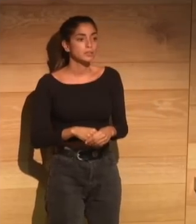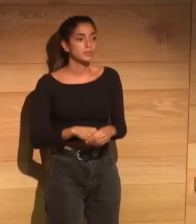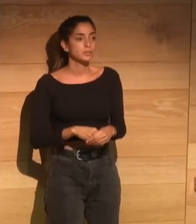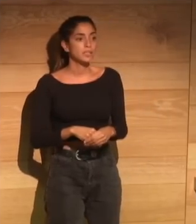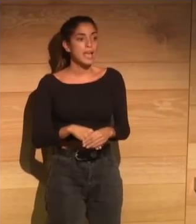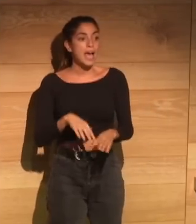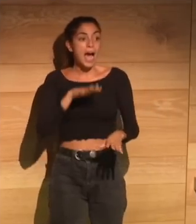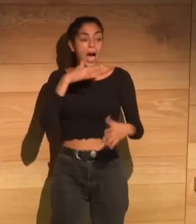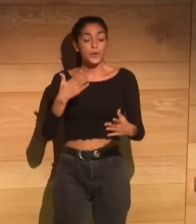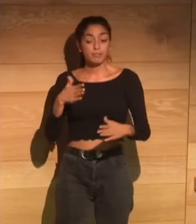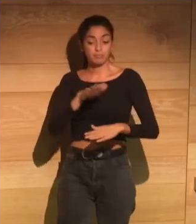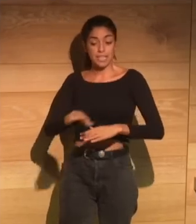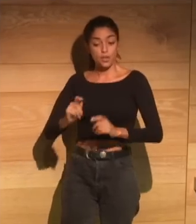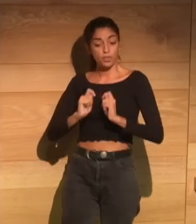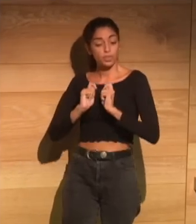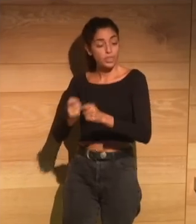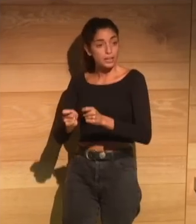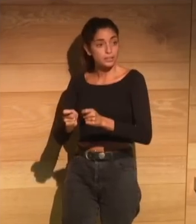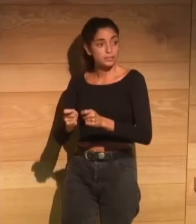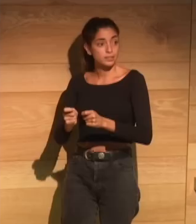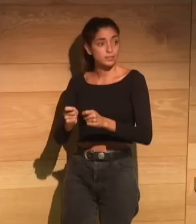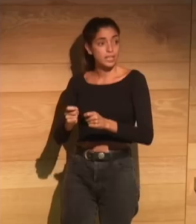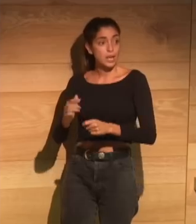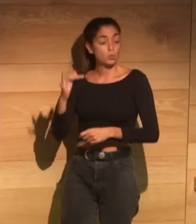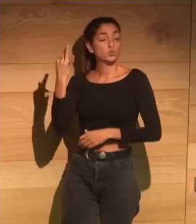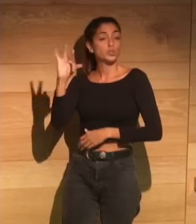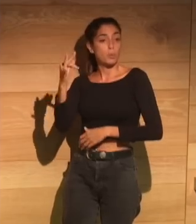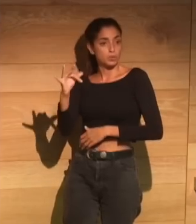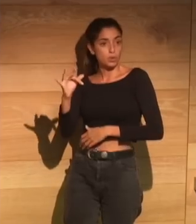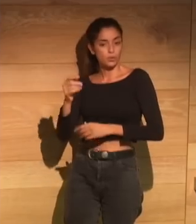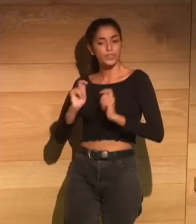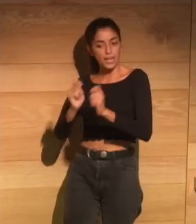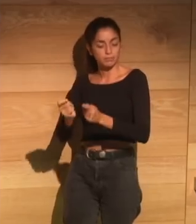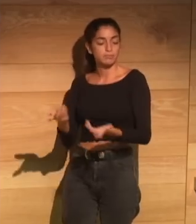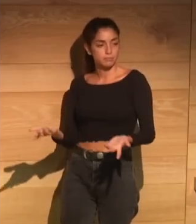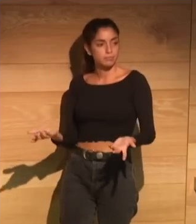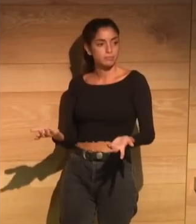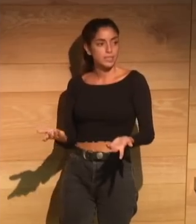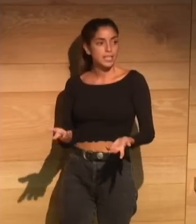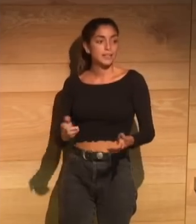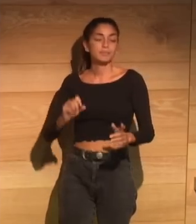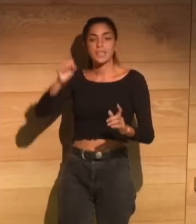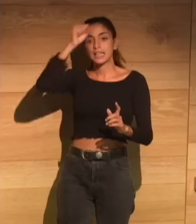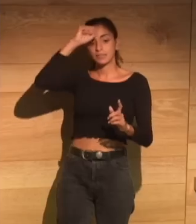ahora a un niño para que juegue un traumatropo. Un traumatropo. Sí, ahora se queda con el trauma. Si queréis